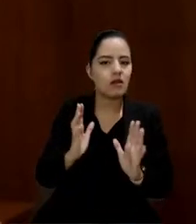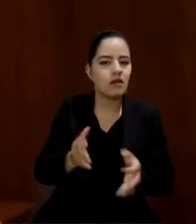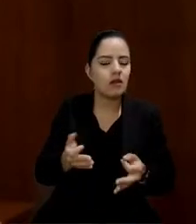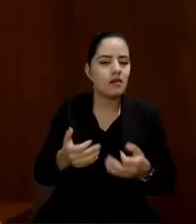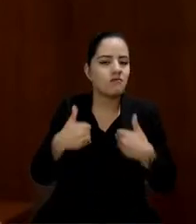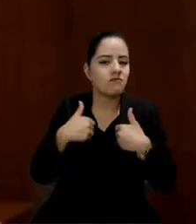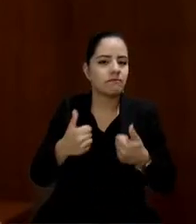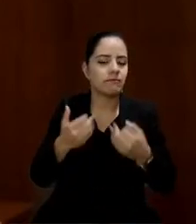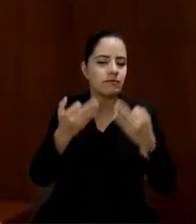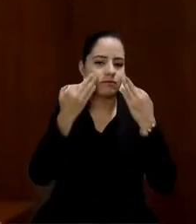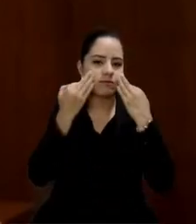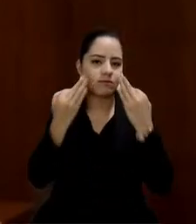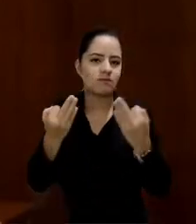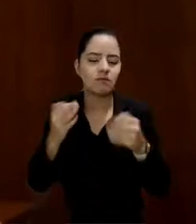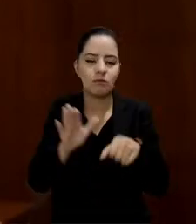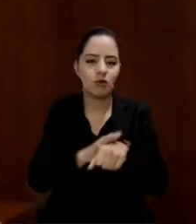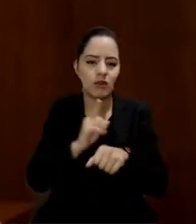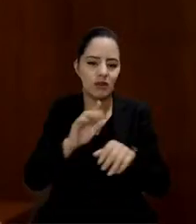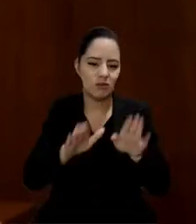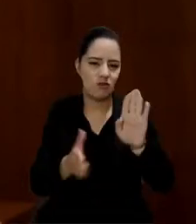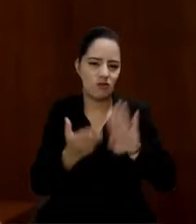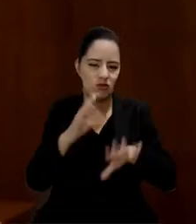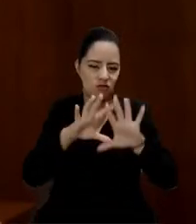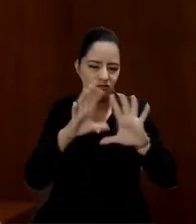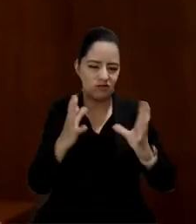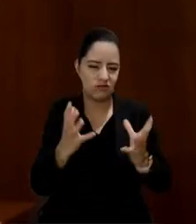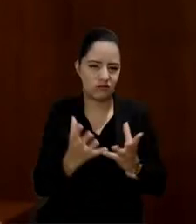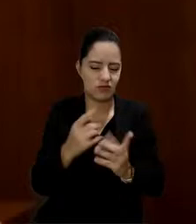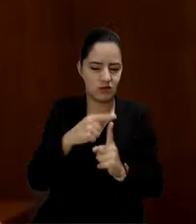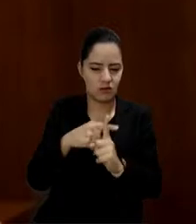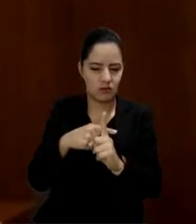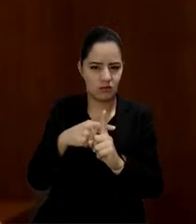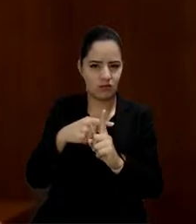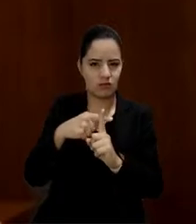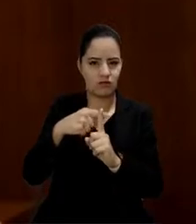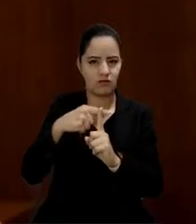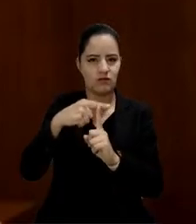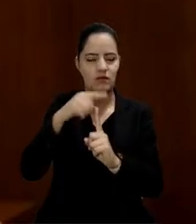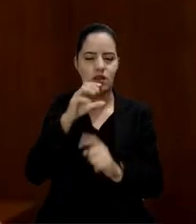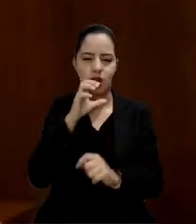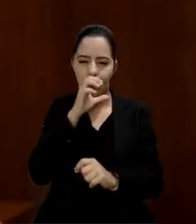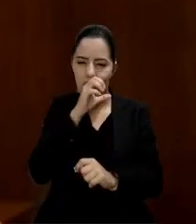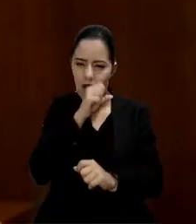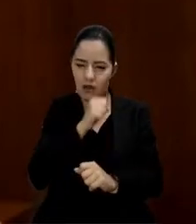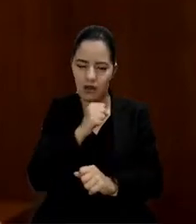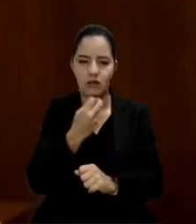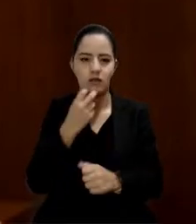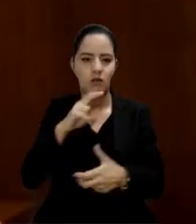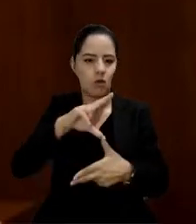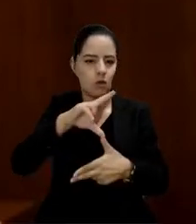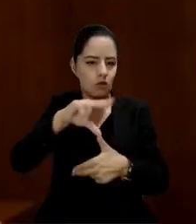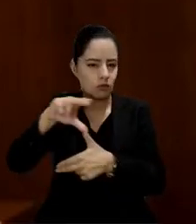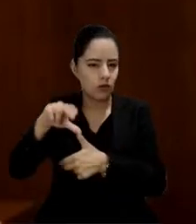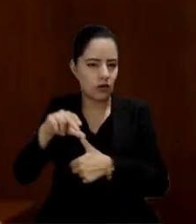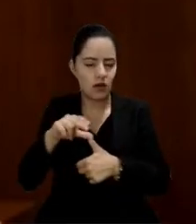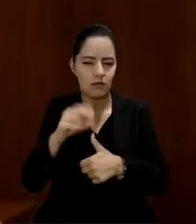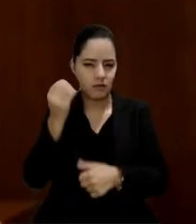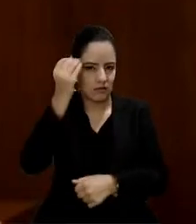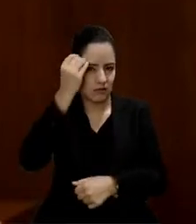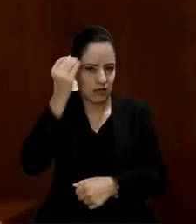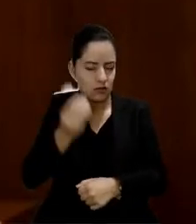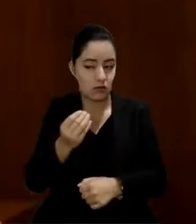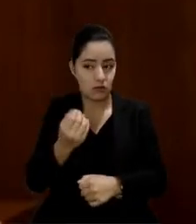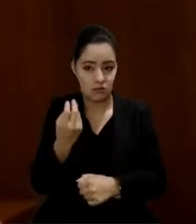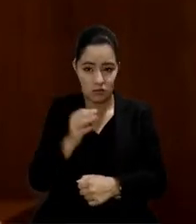hace que los huracanes sean cada vez más frecuentes e intensos y el clima y sus fenómenos sean cada vez más impredecibles, por